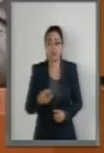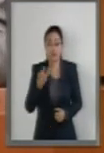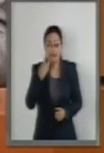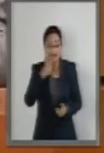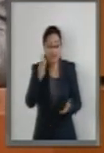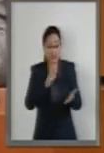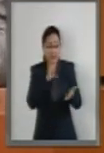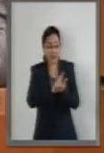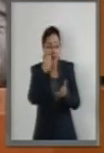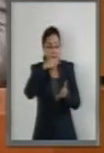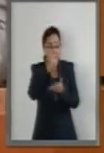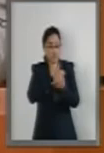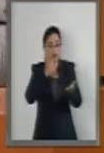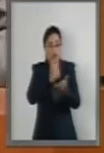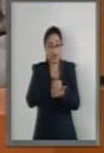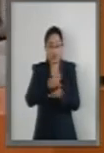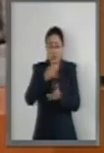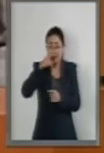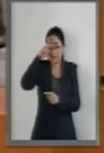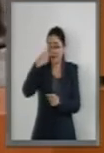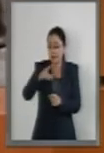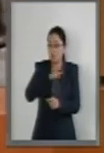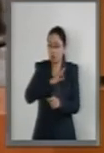urbana, puede ser